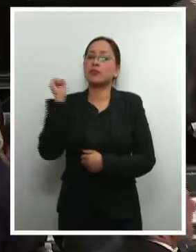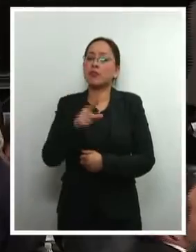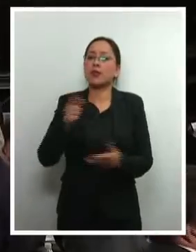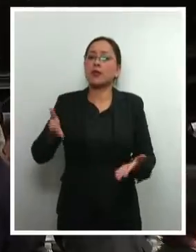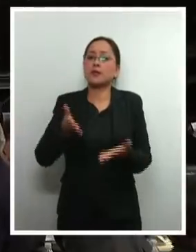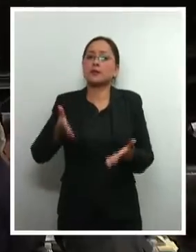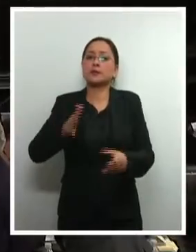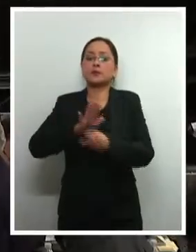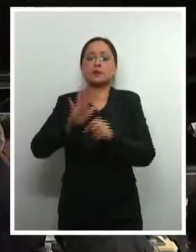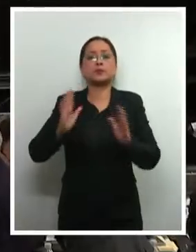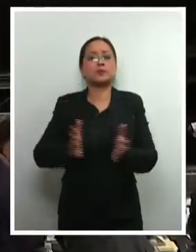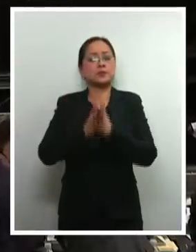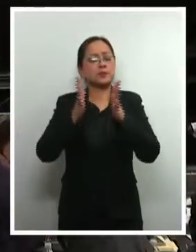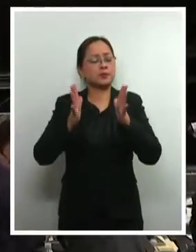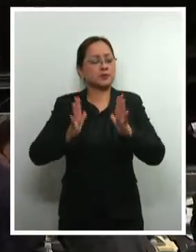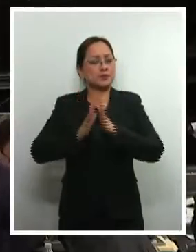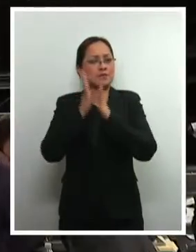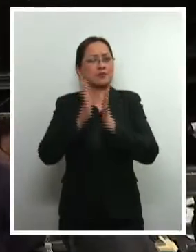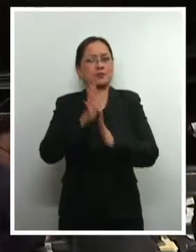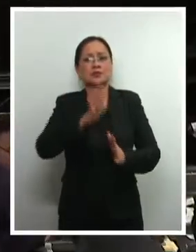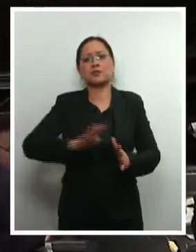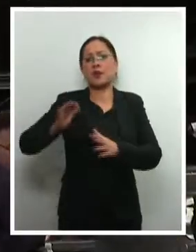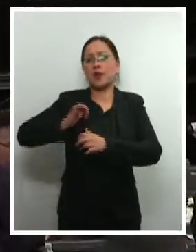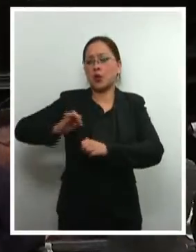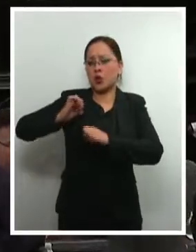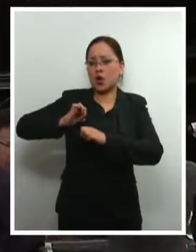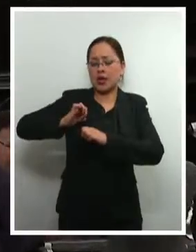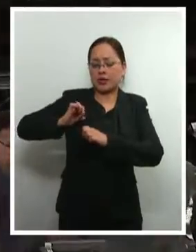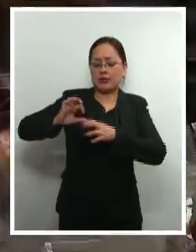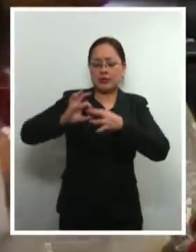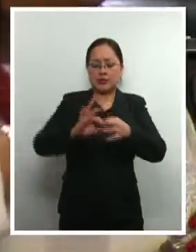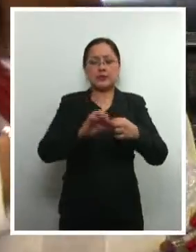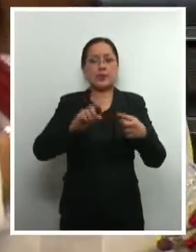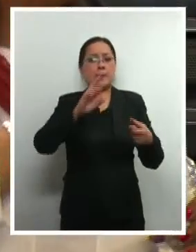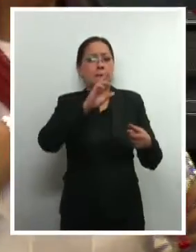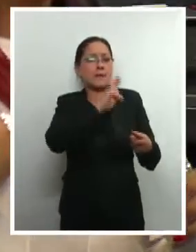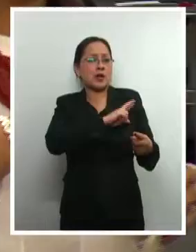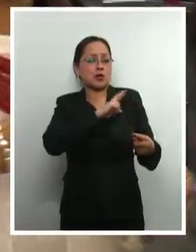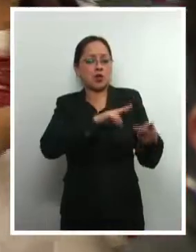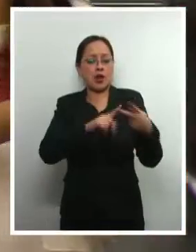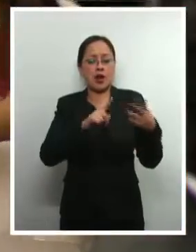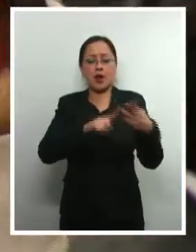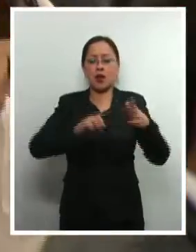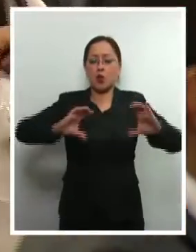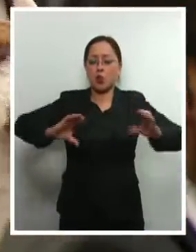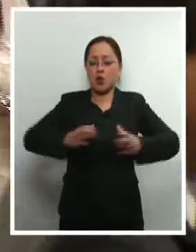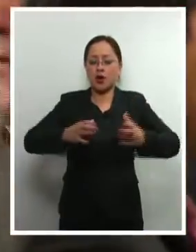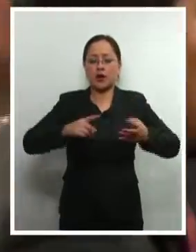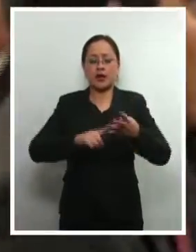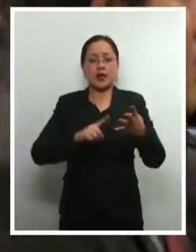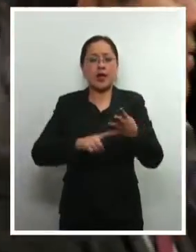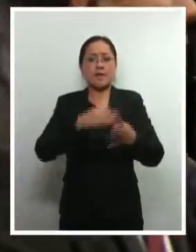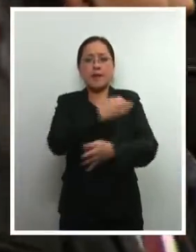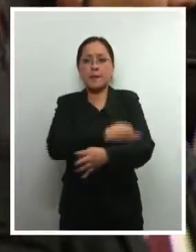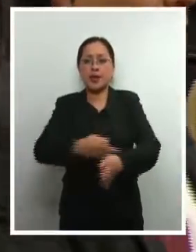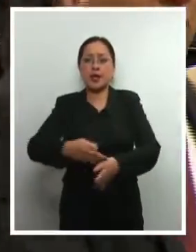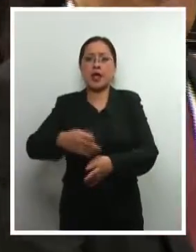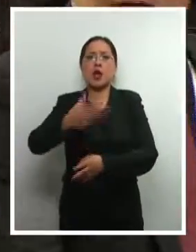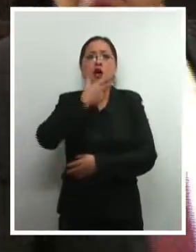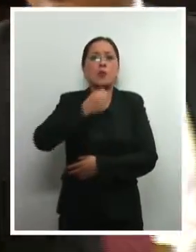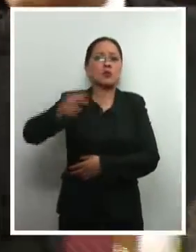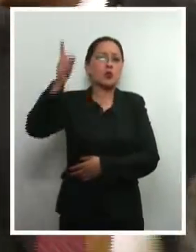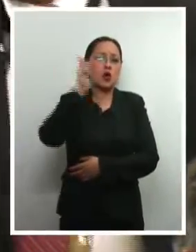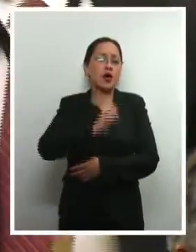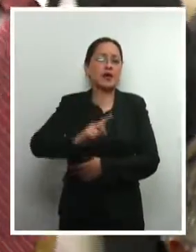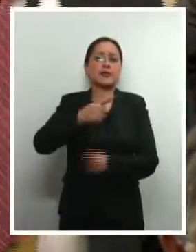fomenta la participación corresponsable de autoridades, el sector privado, la comunidad, las familias, las mujeres, los